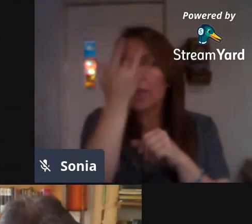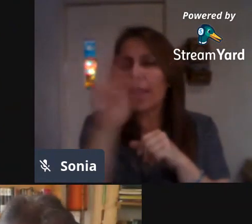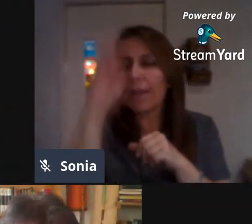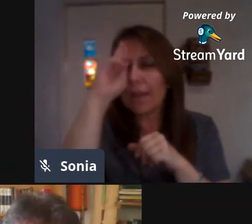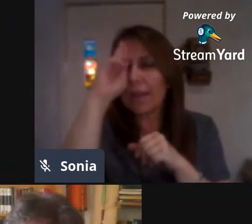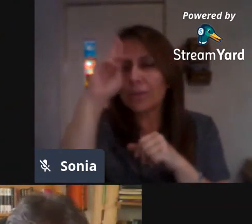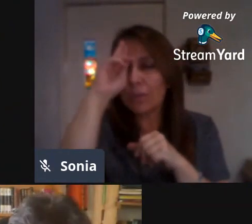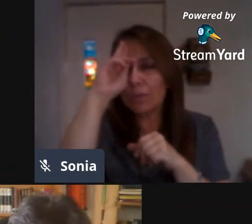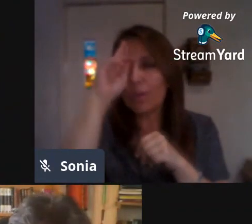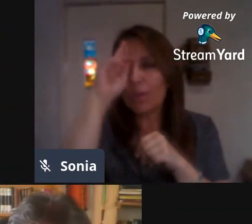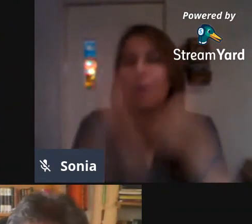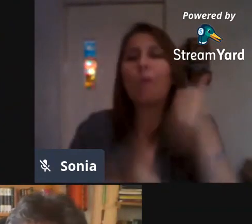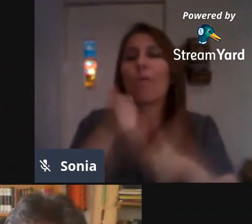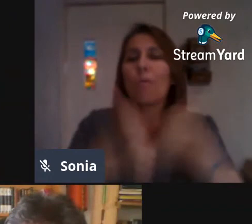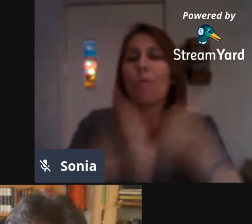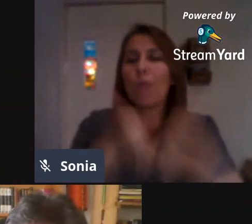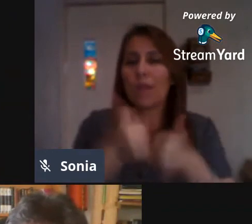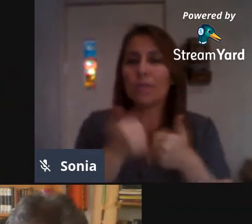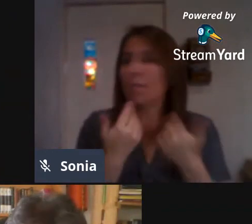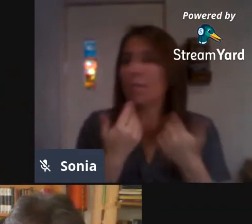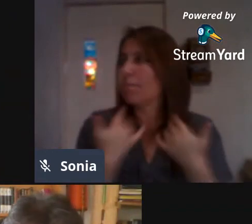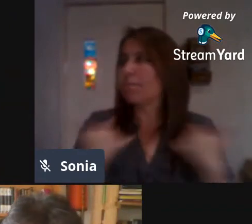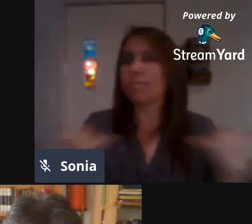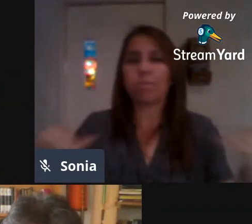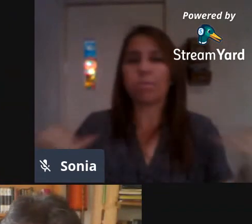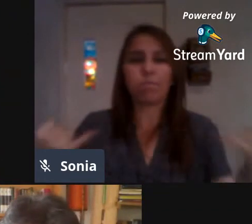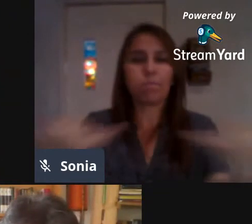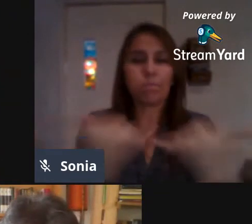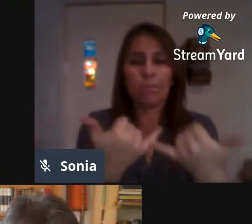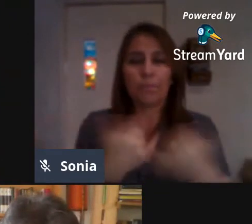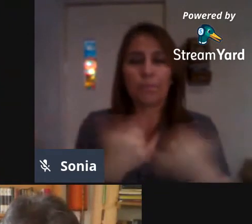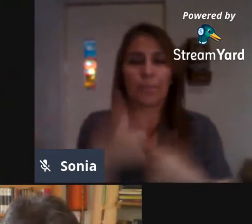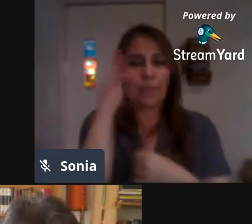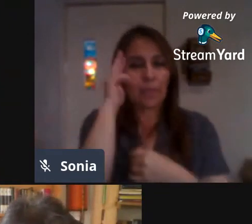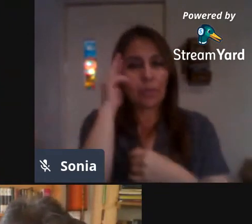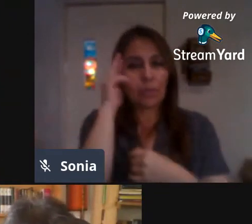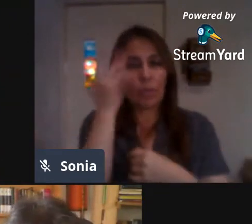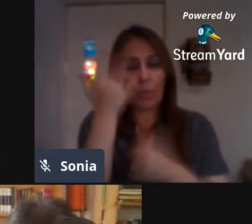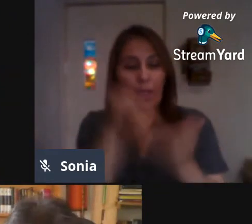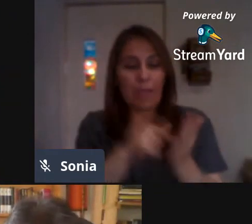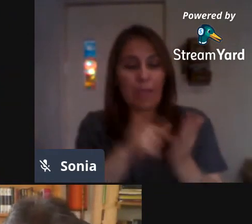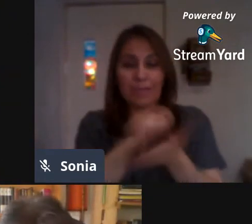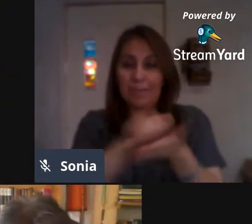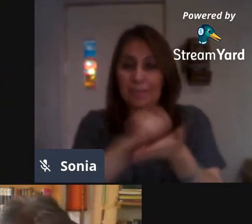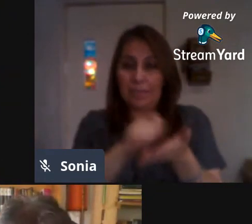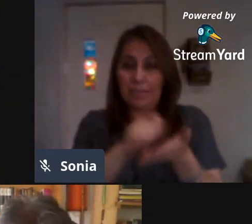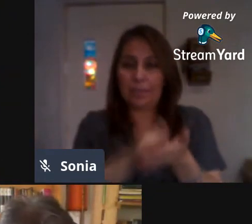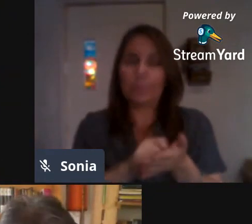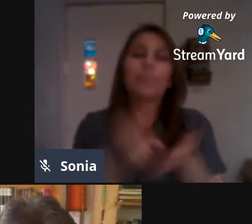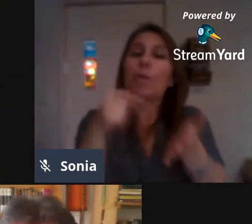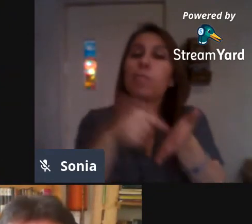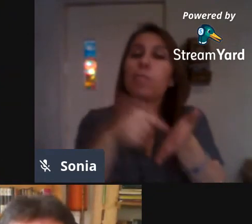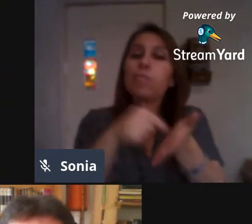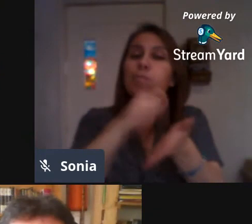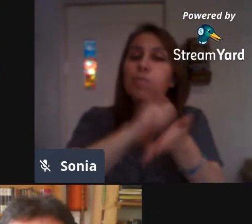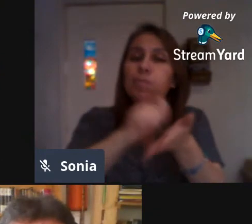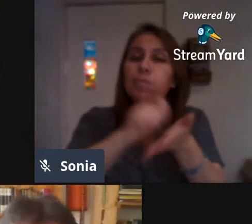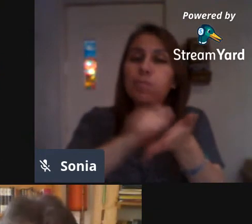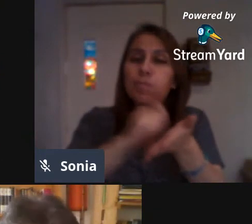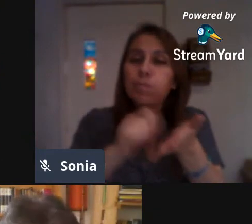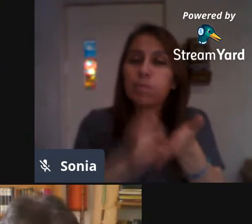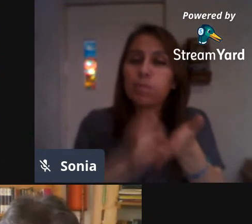rodean cuál es ese motivo que toca este escrito y este escrito precisamente en borrador